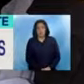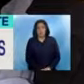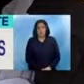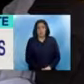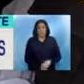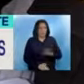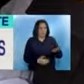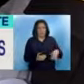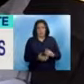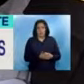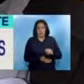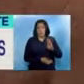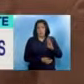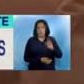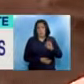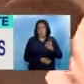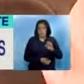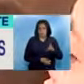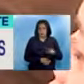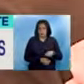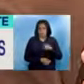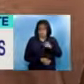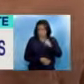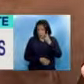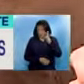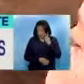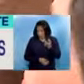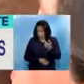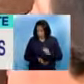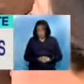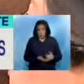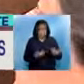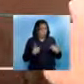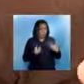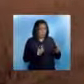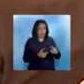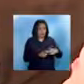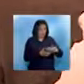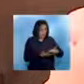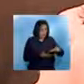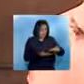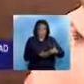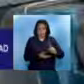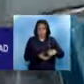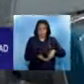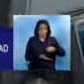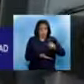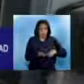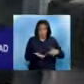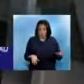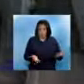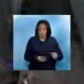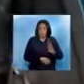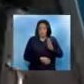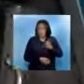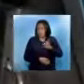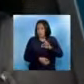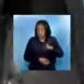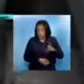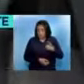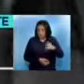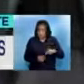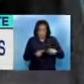Todos están con VoIP. Ustedes están escuchando, primero, que no tienen documentos, no tienen el contrato. VoIP es un